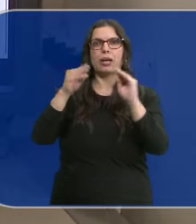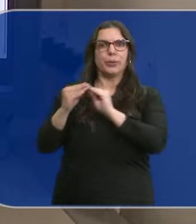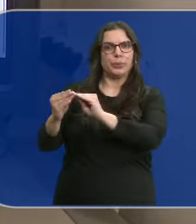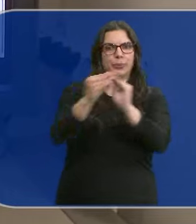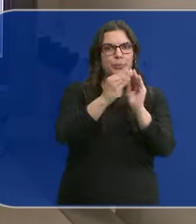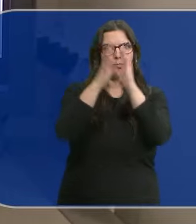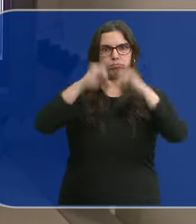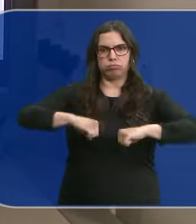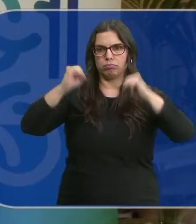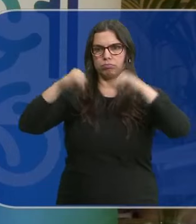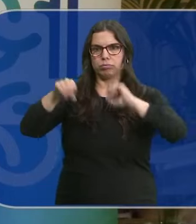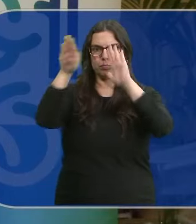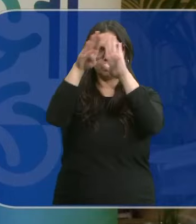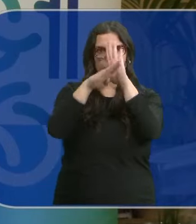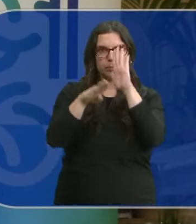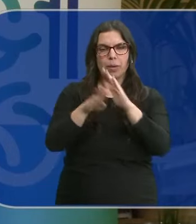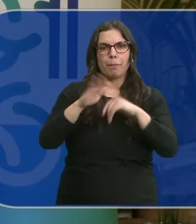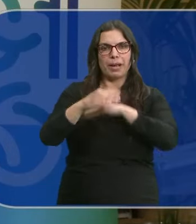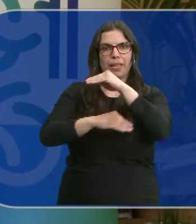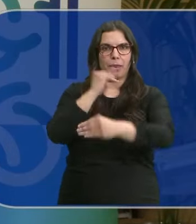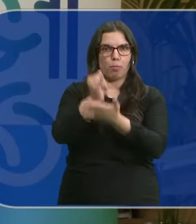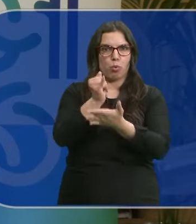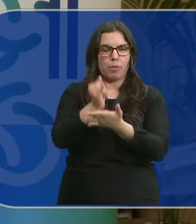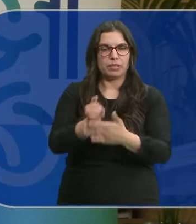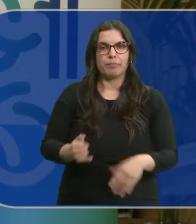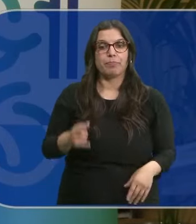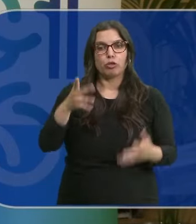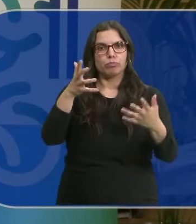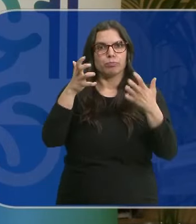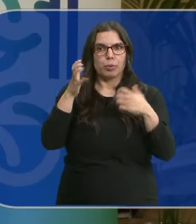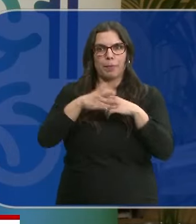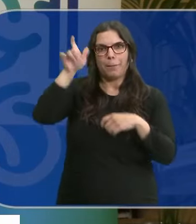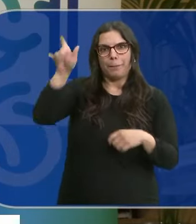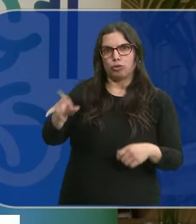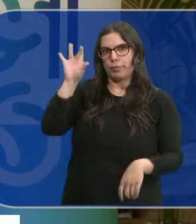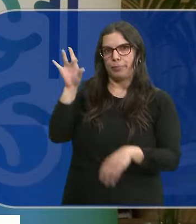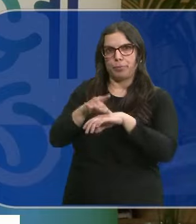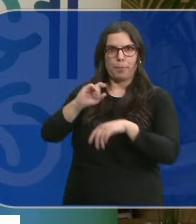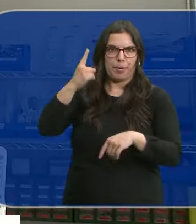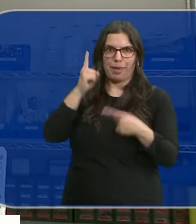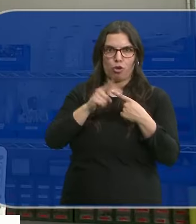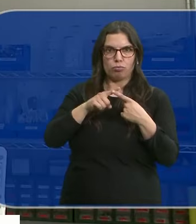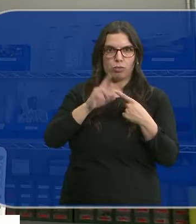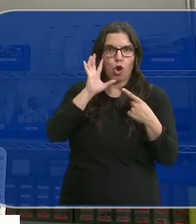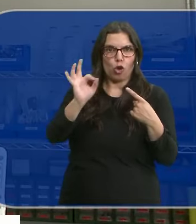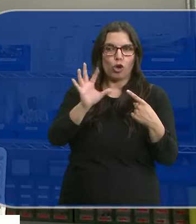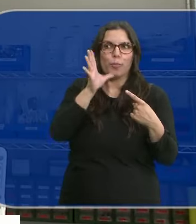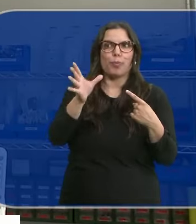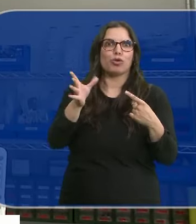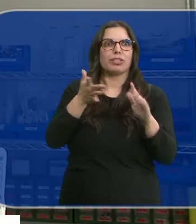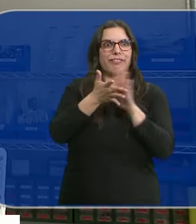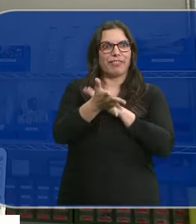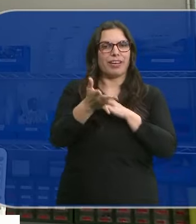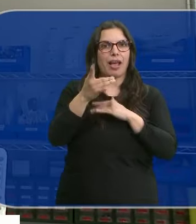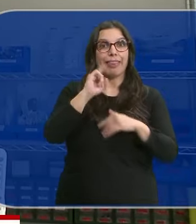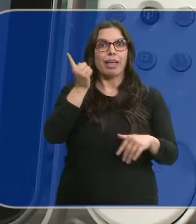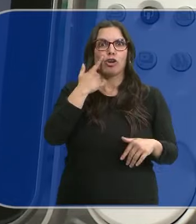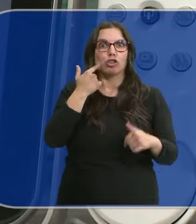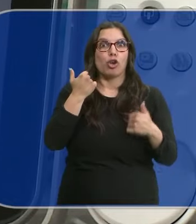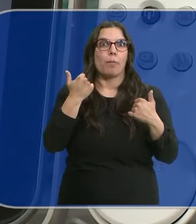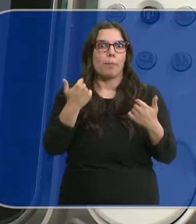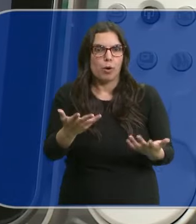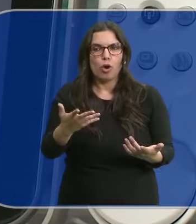de pruebas diagnósticas. Esto es un beneficio indudable para el paciente en primer lugar, porque obtendría un